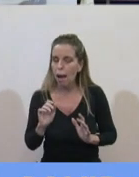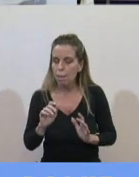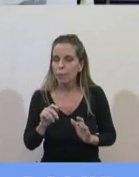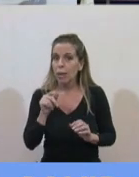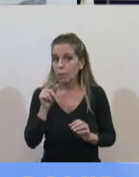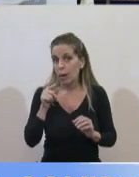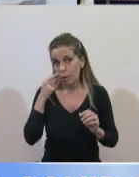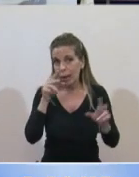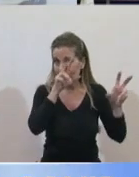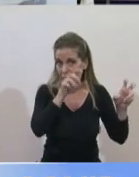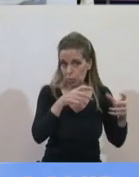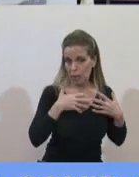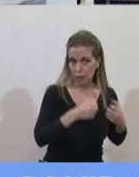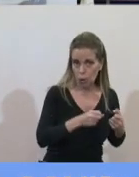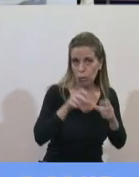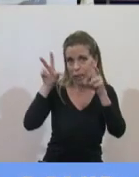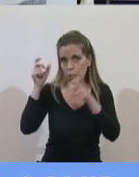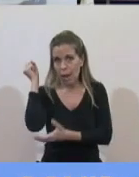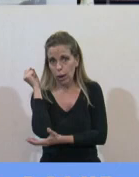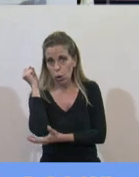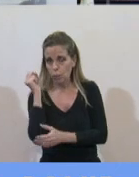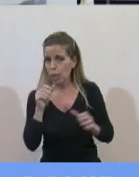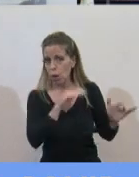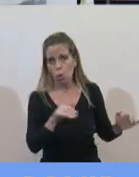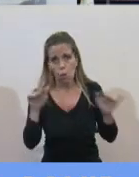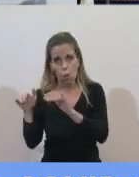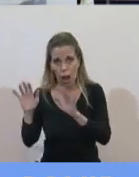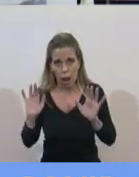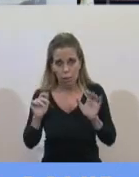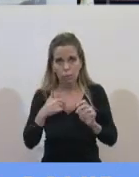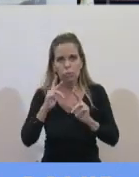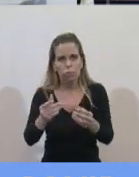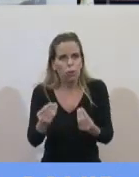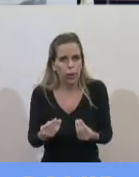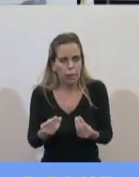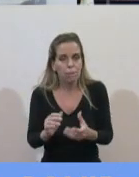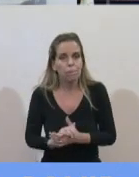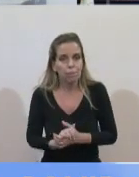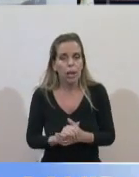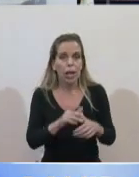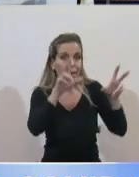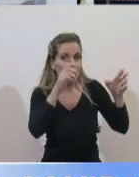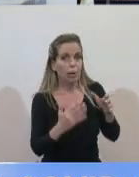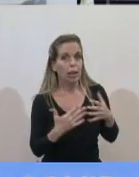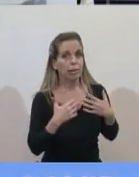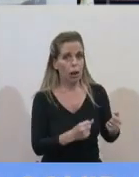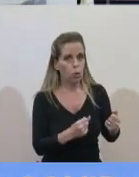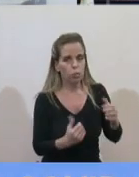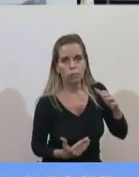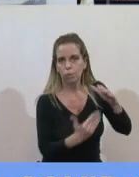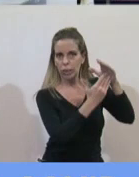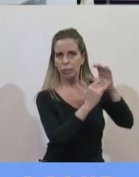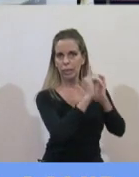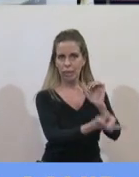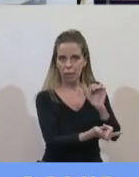insisto tanto en materia sanitaria como en materia económica porque digo esto porque obviamente que la salud es prioridad pero también es